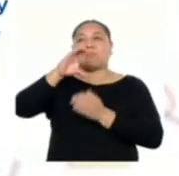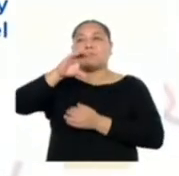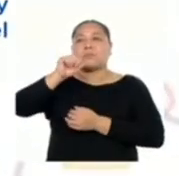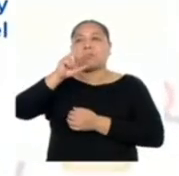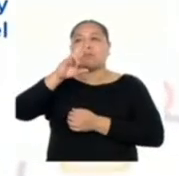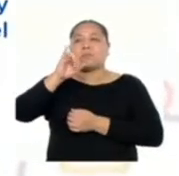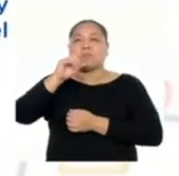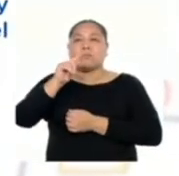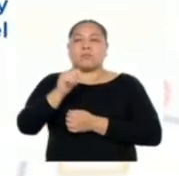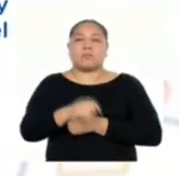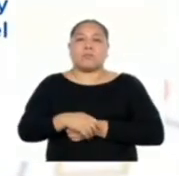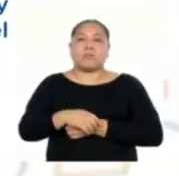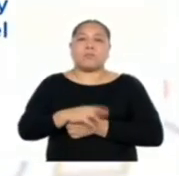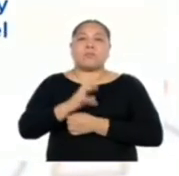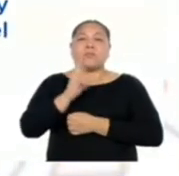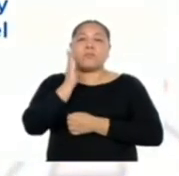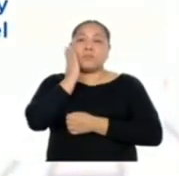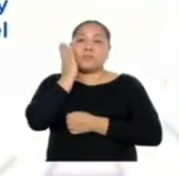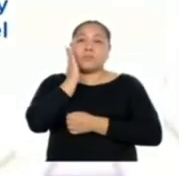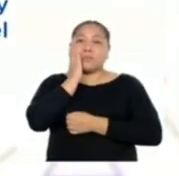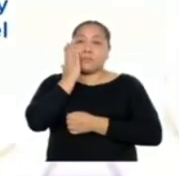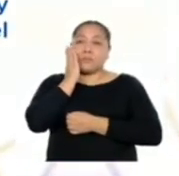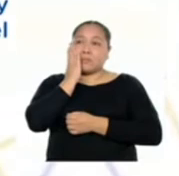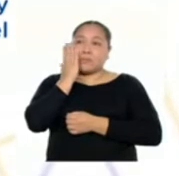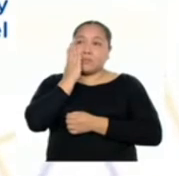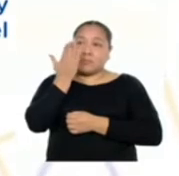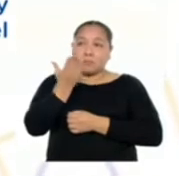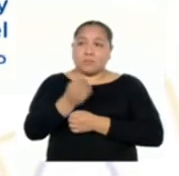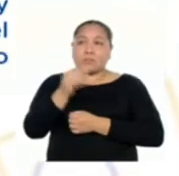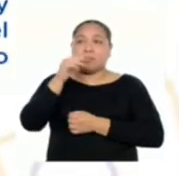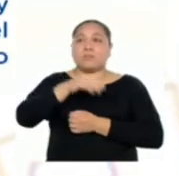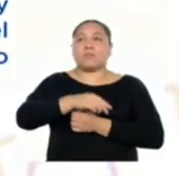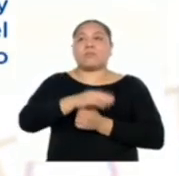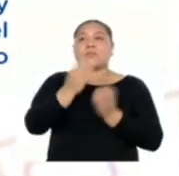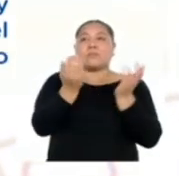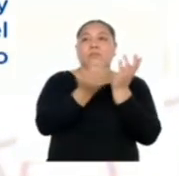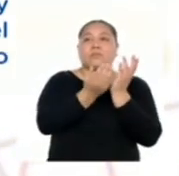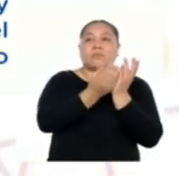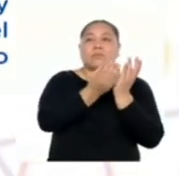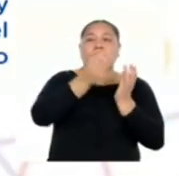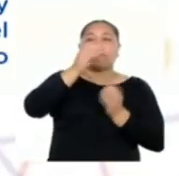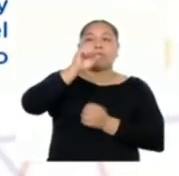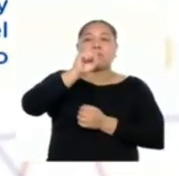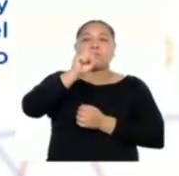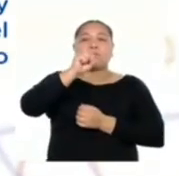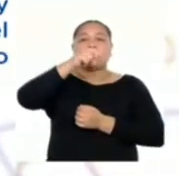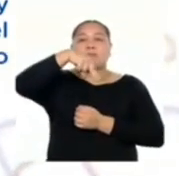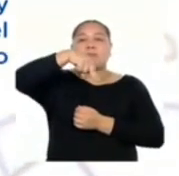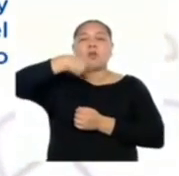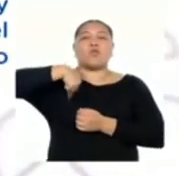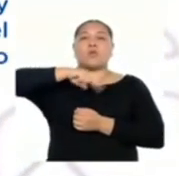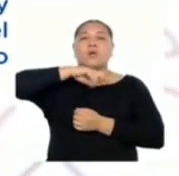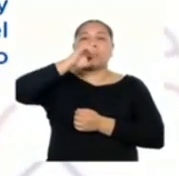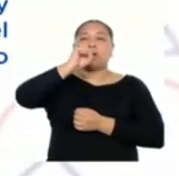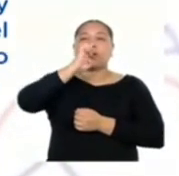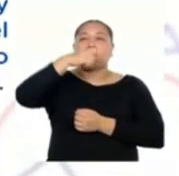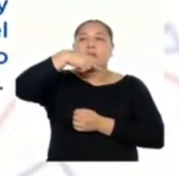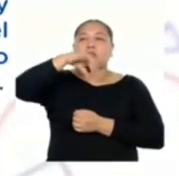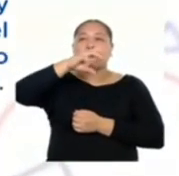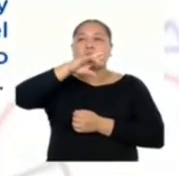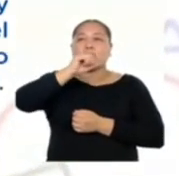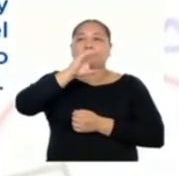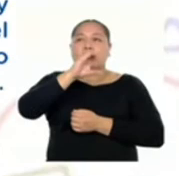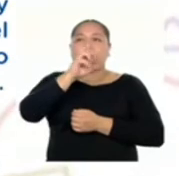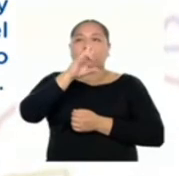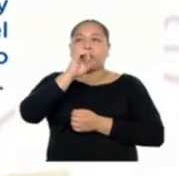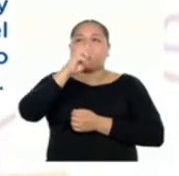Las mestizas en el Colegio de Nuestra Señora del Carmen, fundado en 1616 por doña